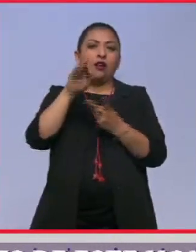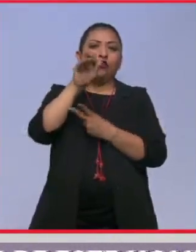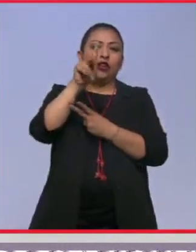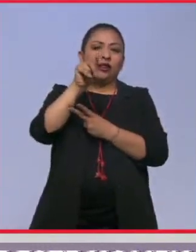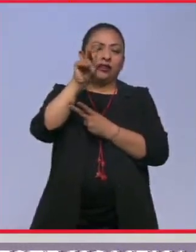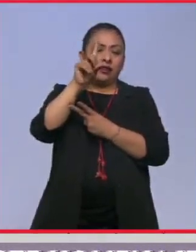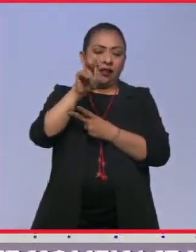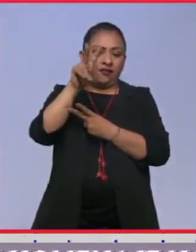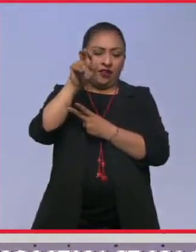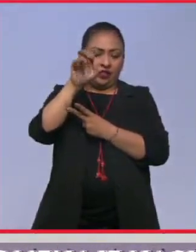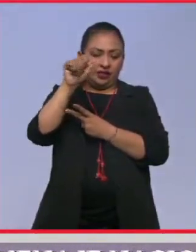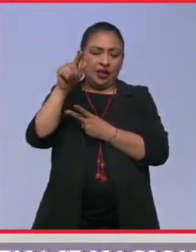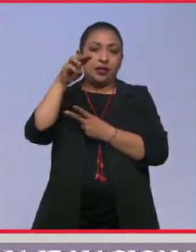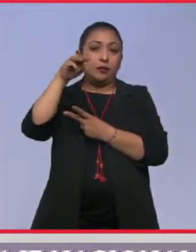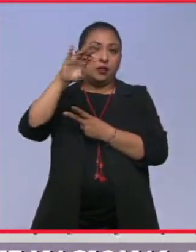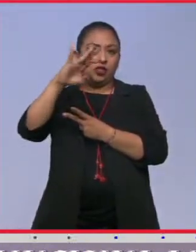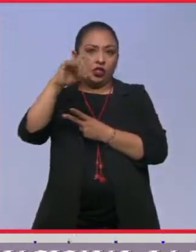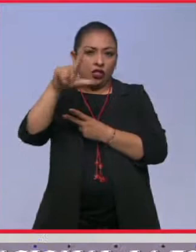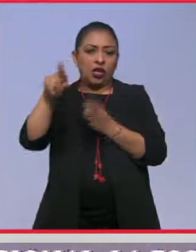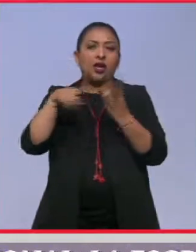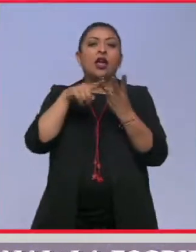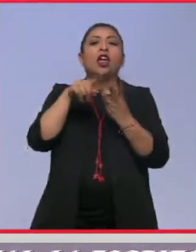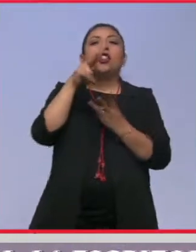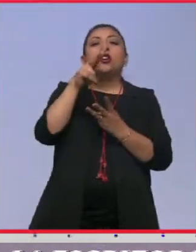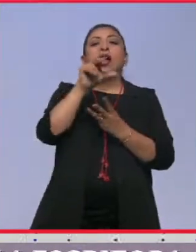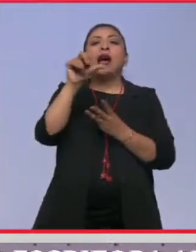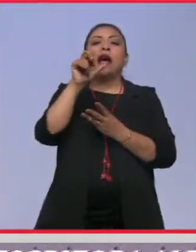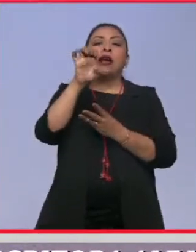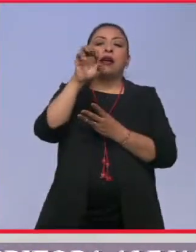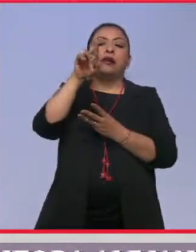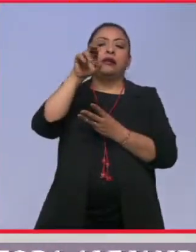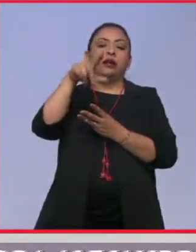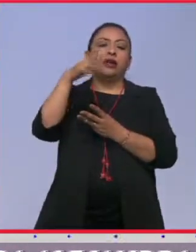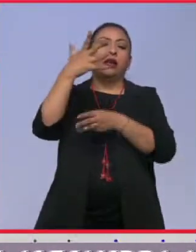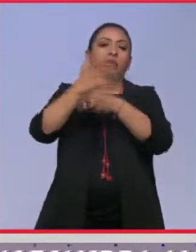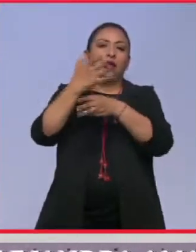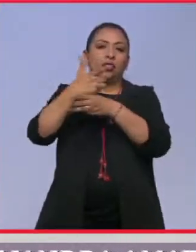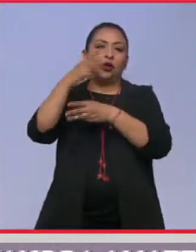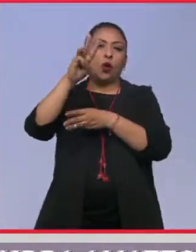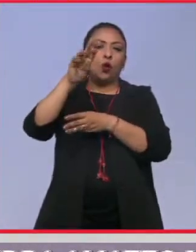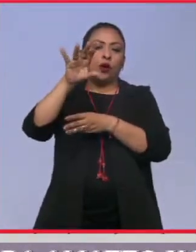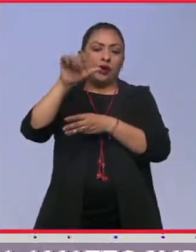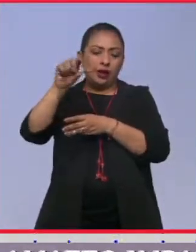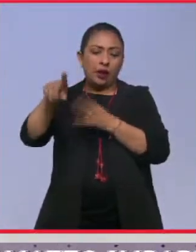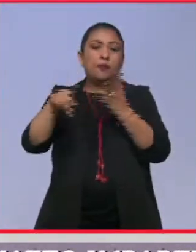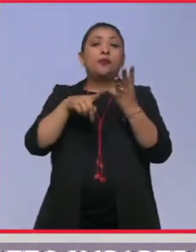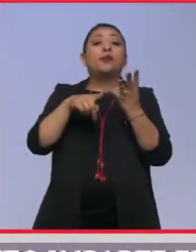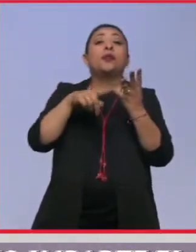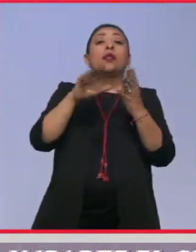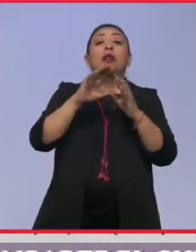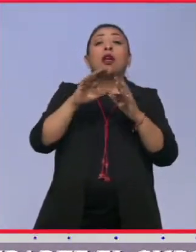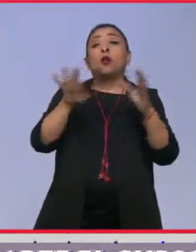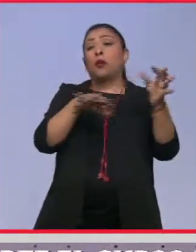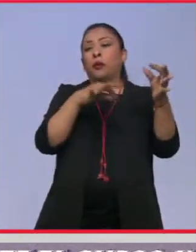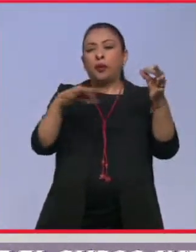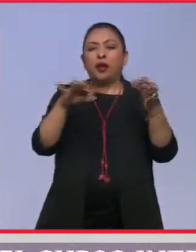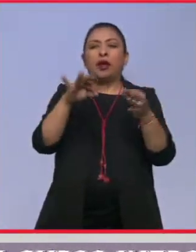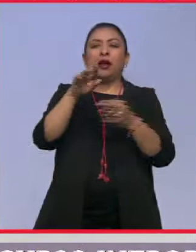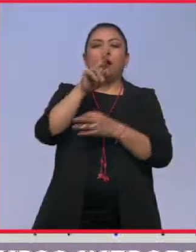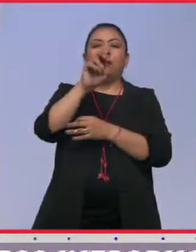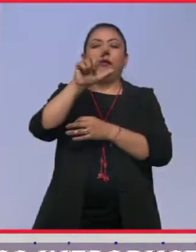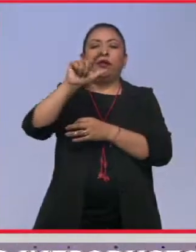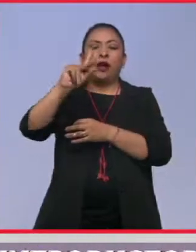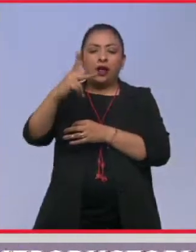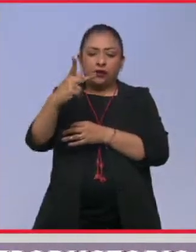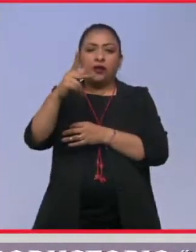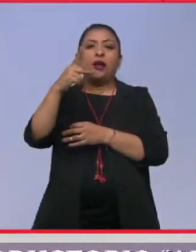Versalles de Michel de Lalande, 2 piezas para Enrique V de William Walton y Concierto Grosso para cuerdas de Ralph Vaughan